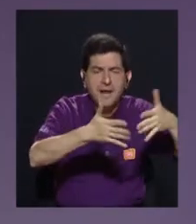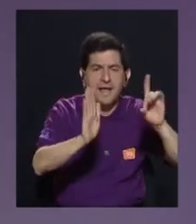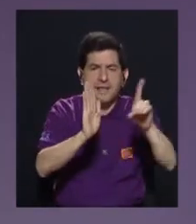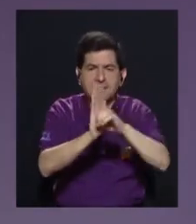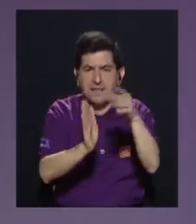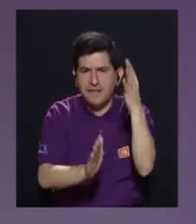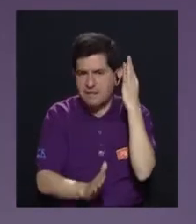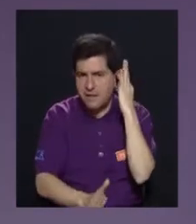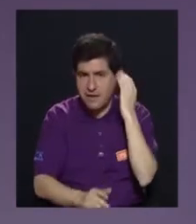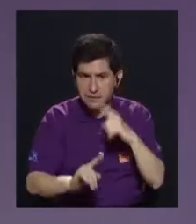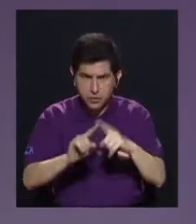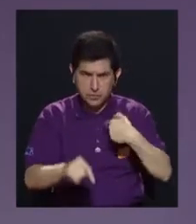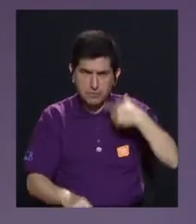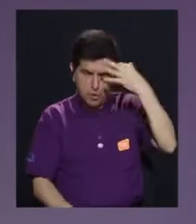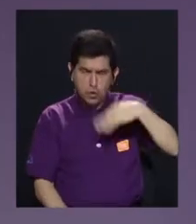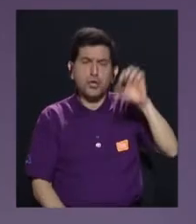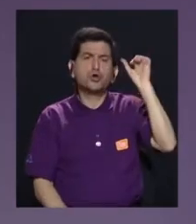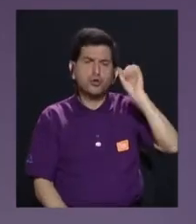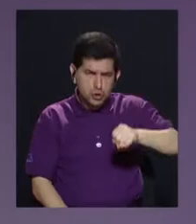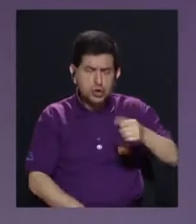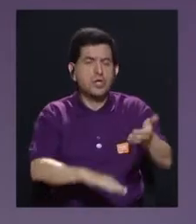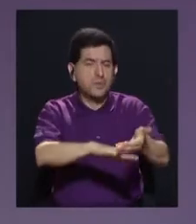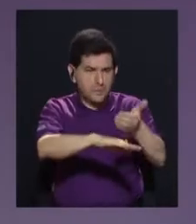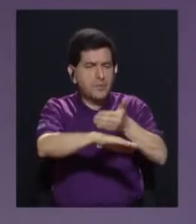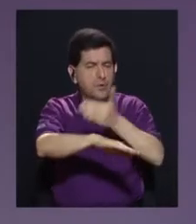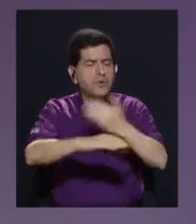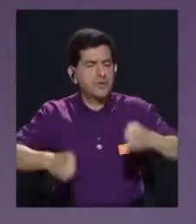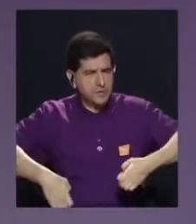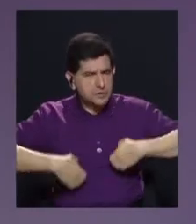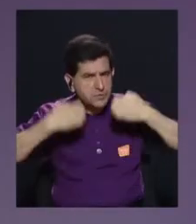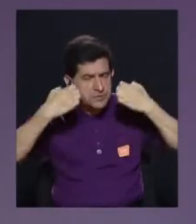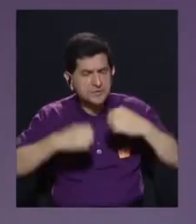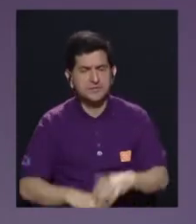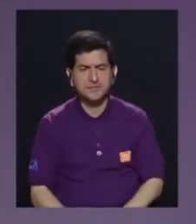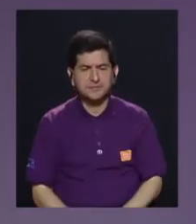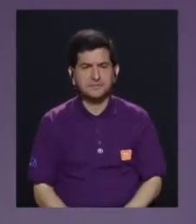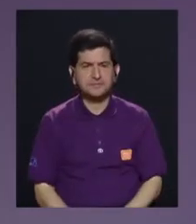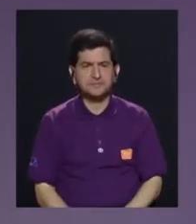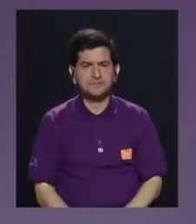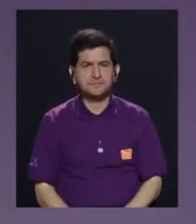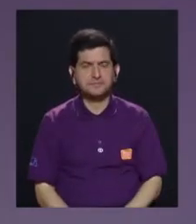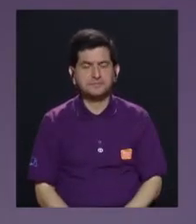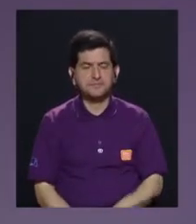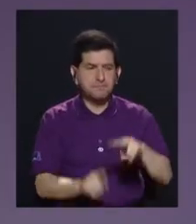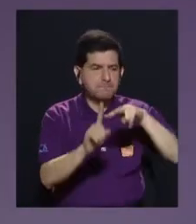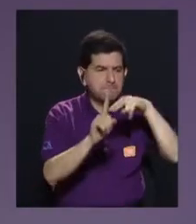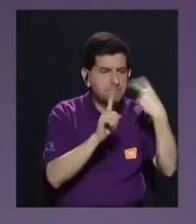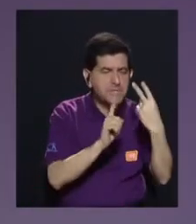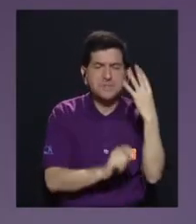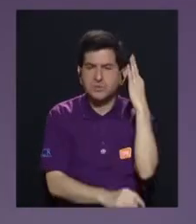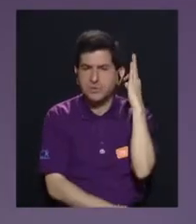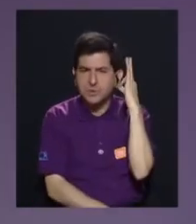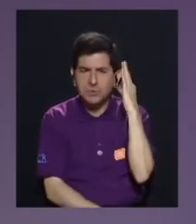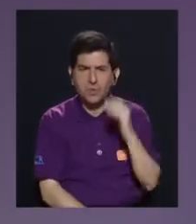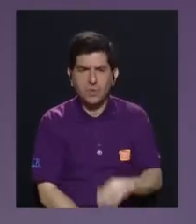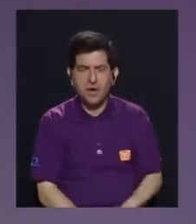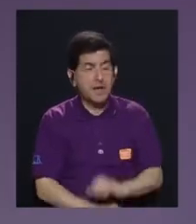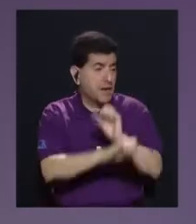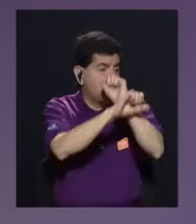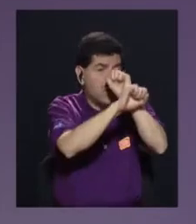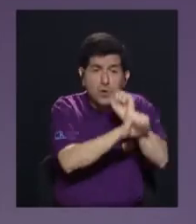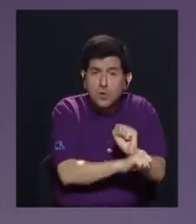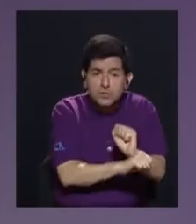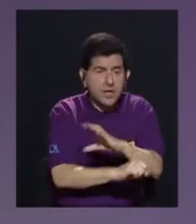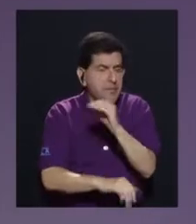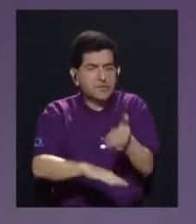derechos de las mujeres pero yo creo que si hay un avance muy importante porque finalmente las visiones de las mujeres conservadoras o